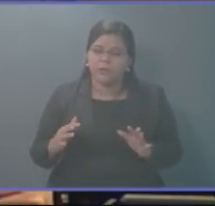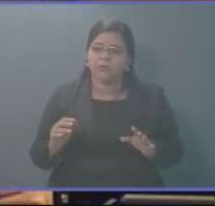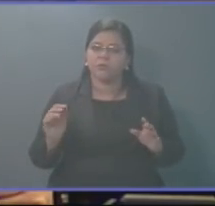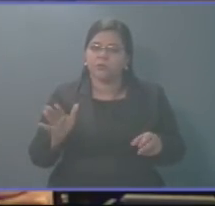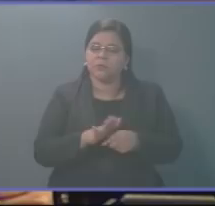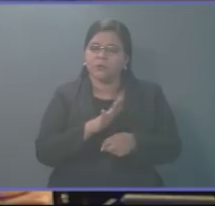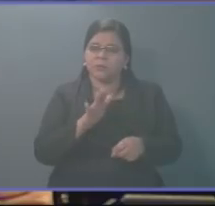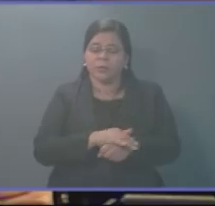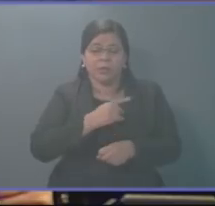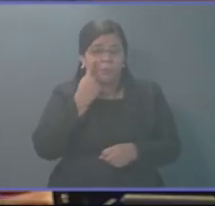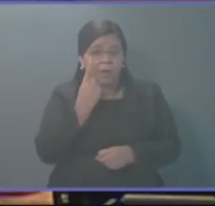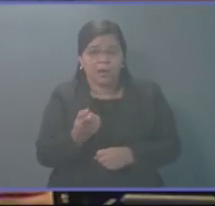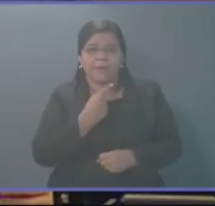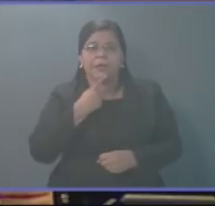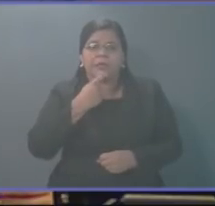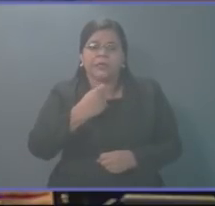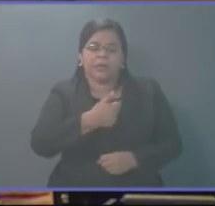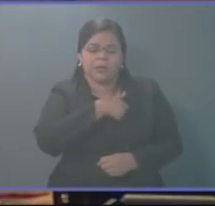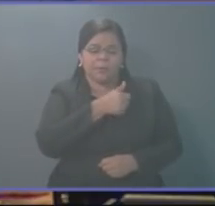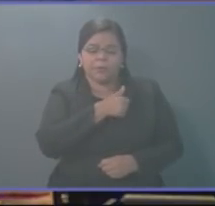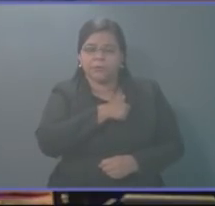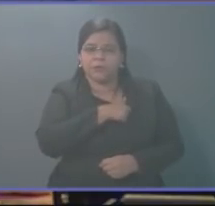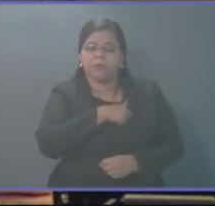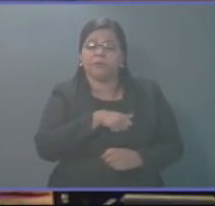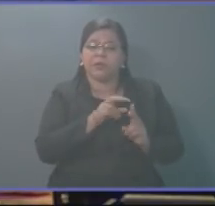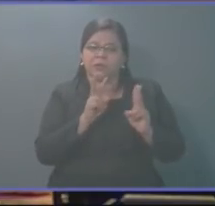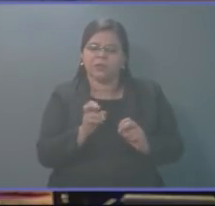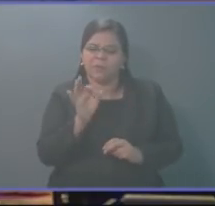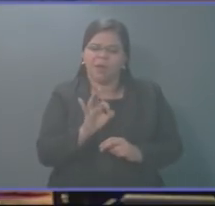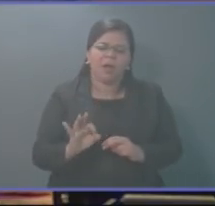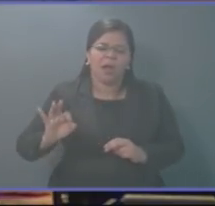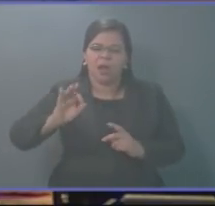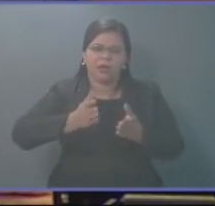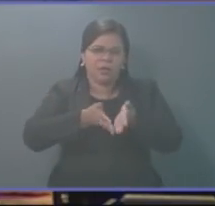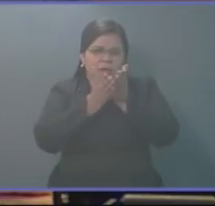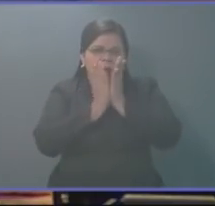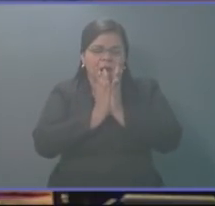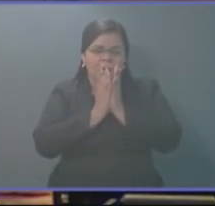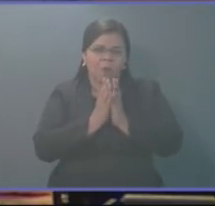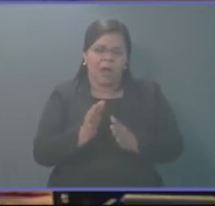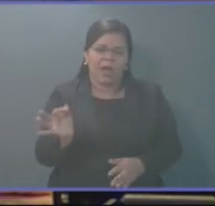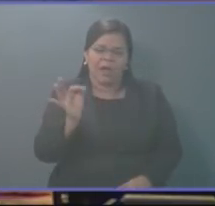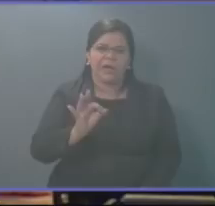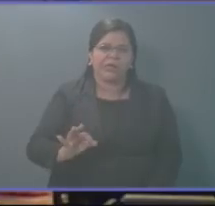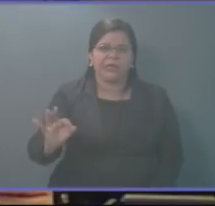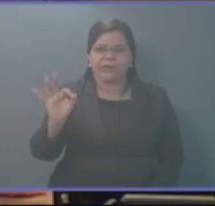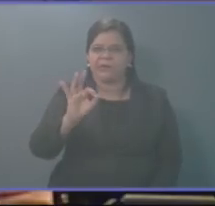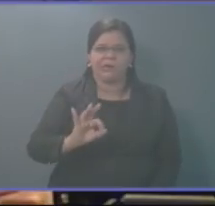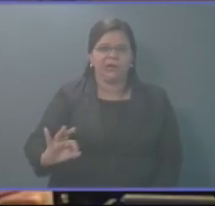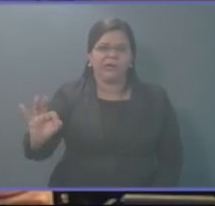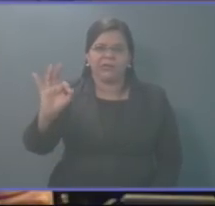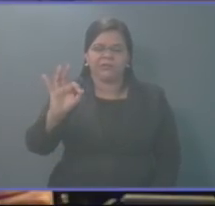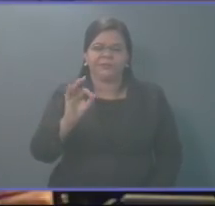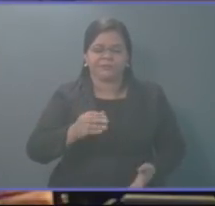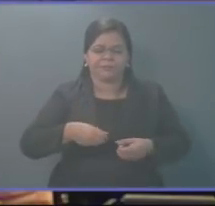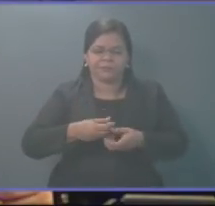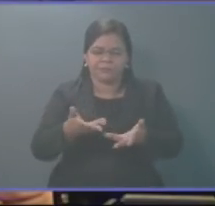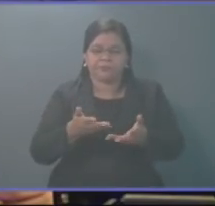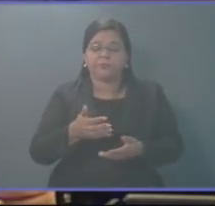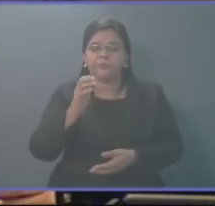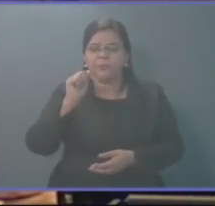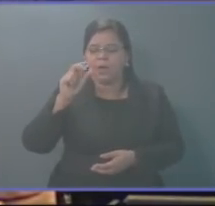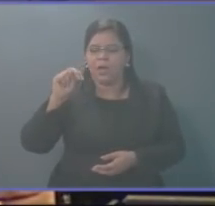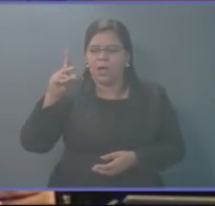el grado de responsabilidad en lo referente a la calidad del agua que ha estado distribuyendo el